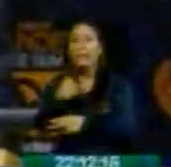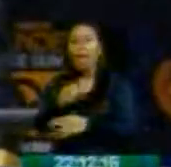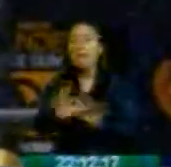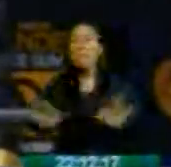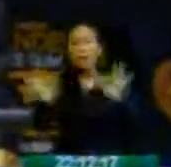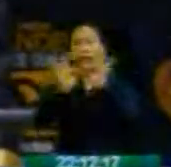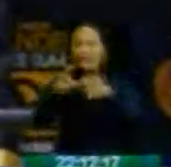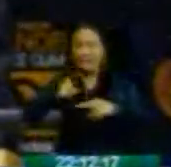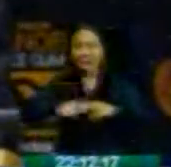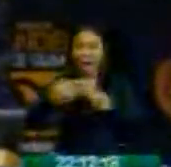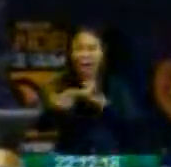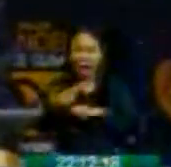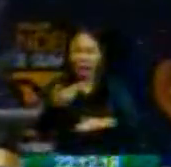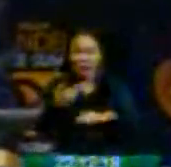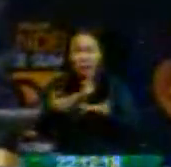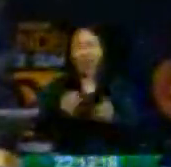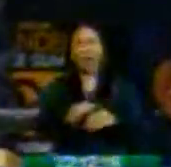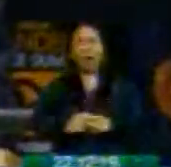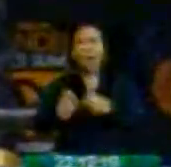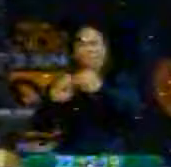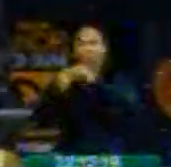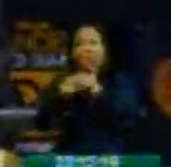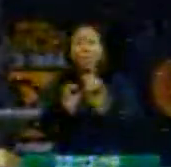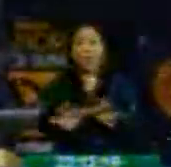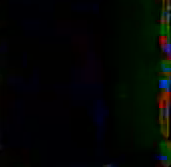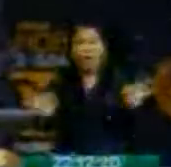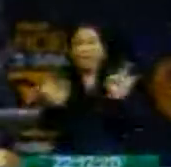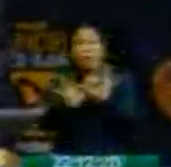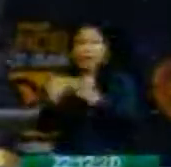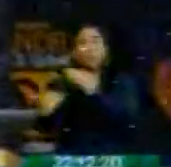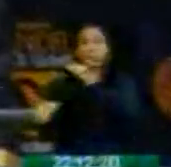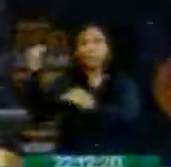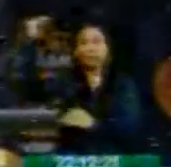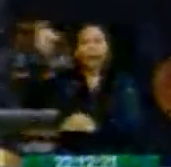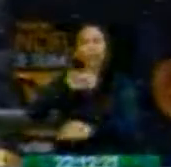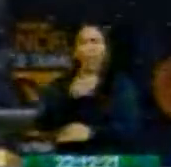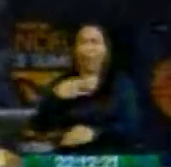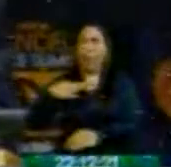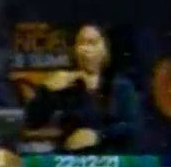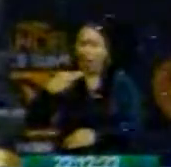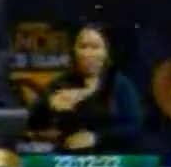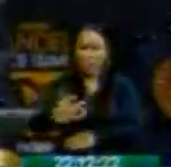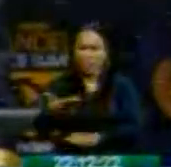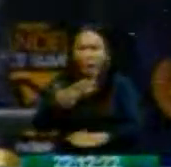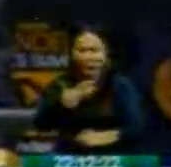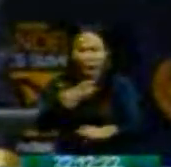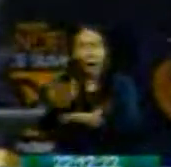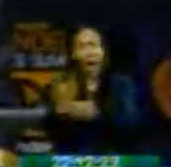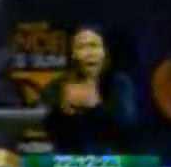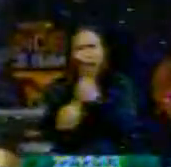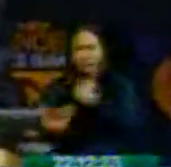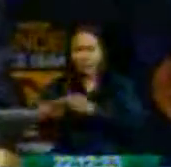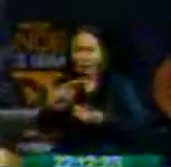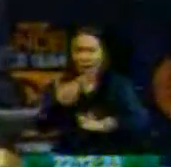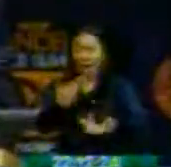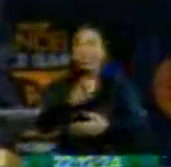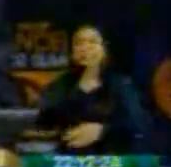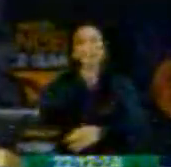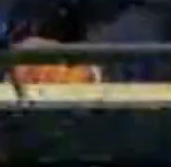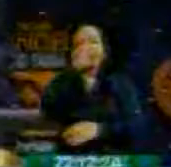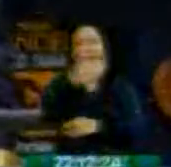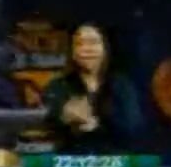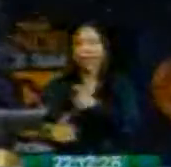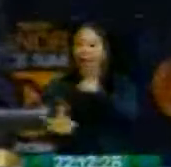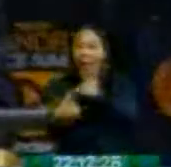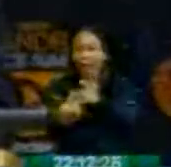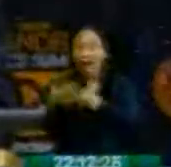problema es tan profundo que no pueda ser superado si hay voluntad de todas las partes a través de la discusión y